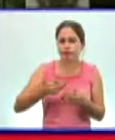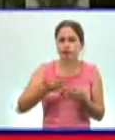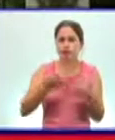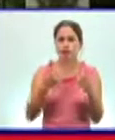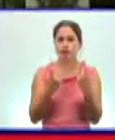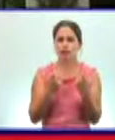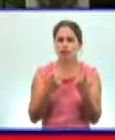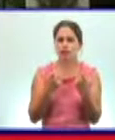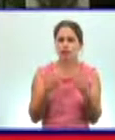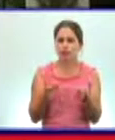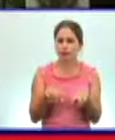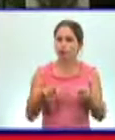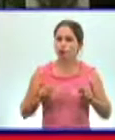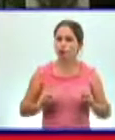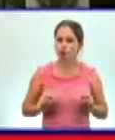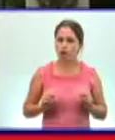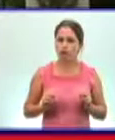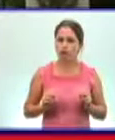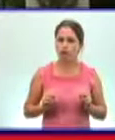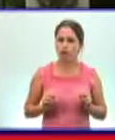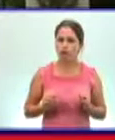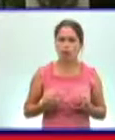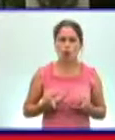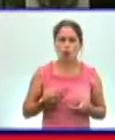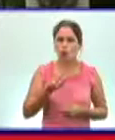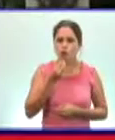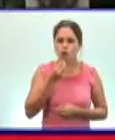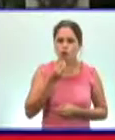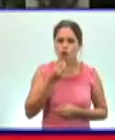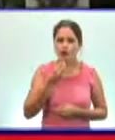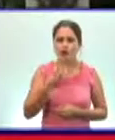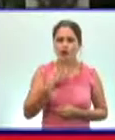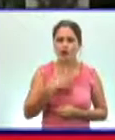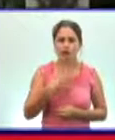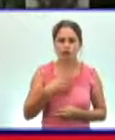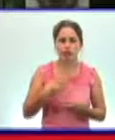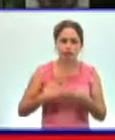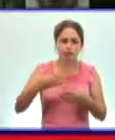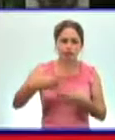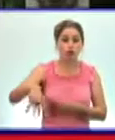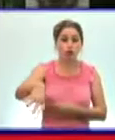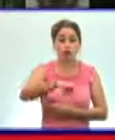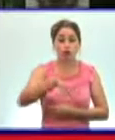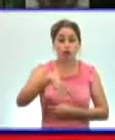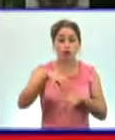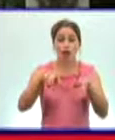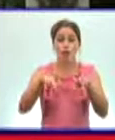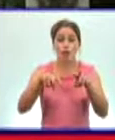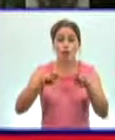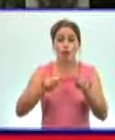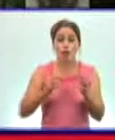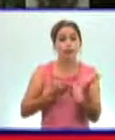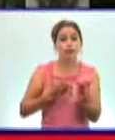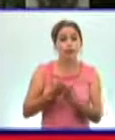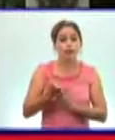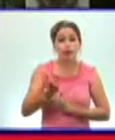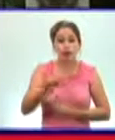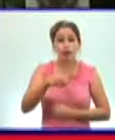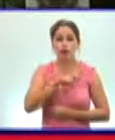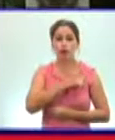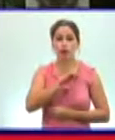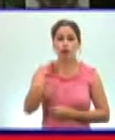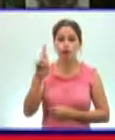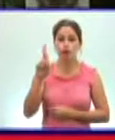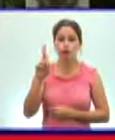necesariamente nuevos, pues sencillamente tenemos que marchar a una sociedad nueva, que siga siendo revolucionaria, pero que niegue